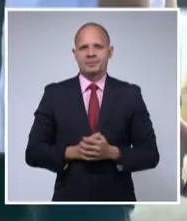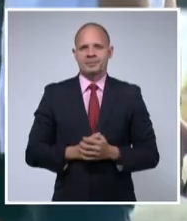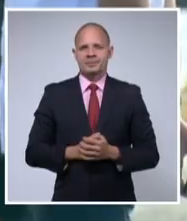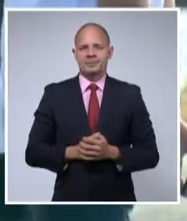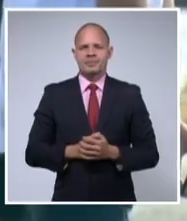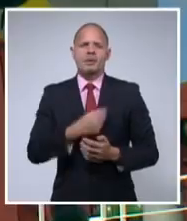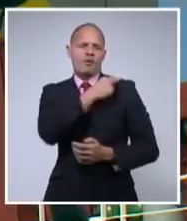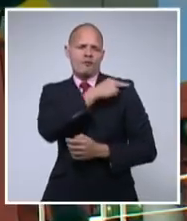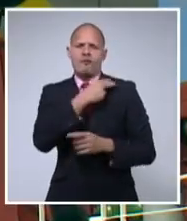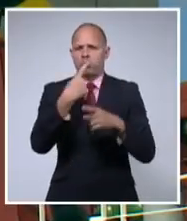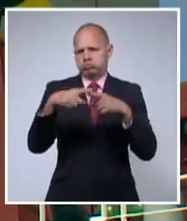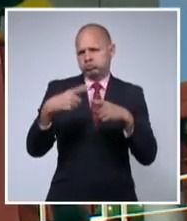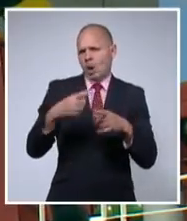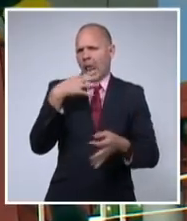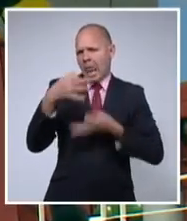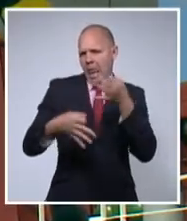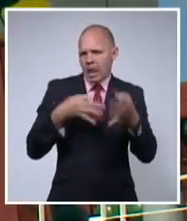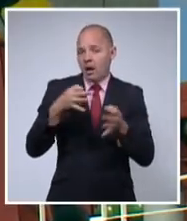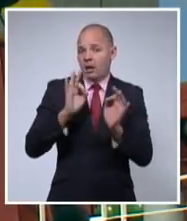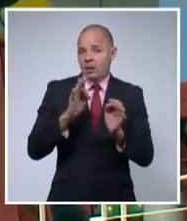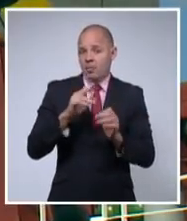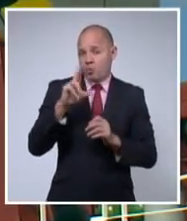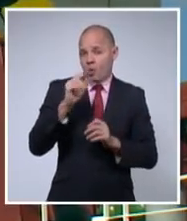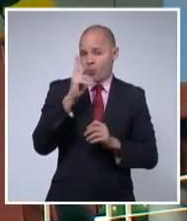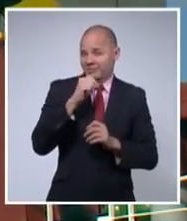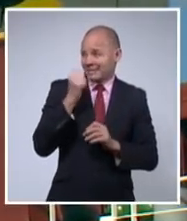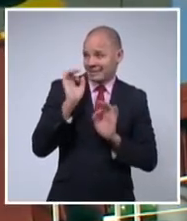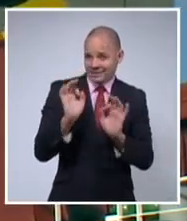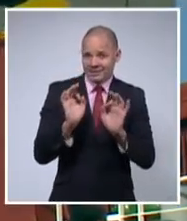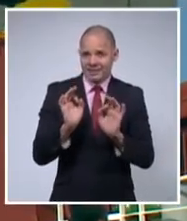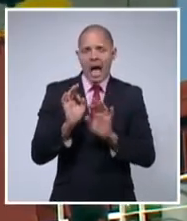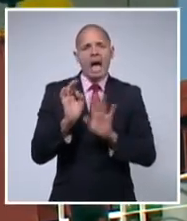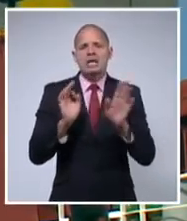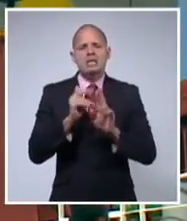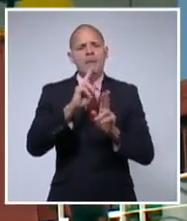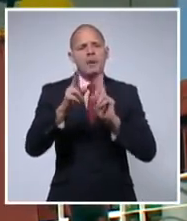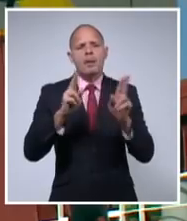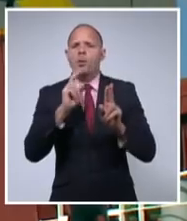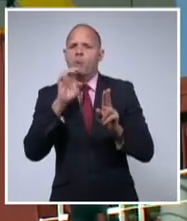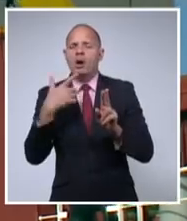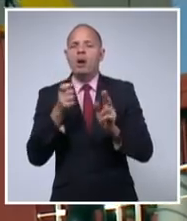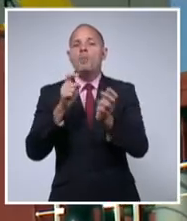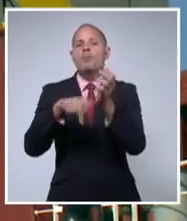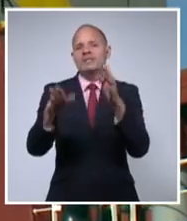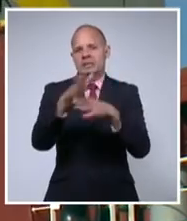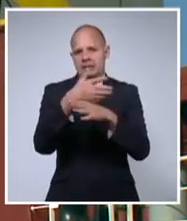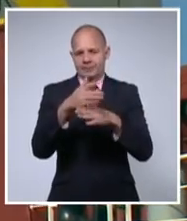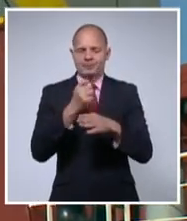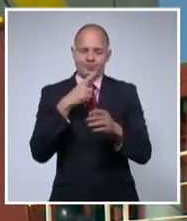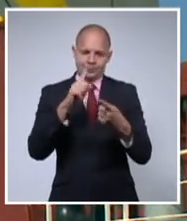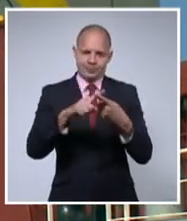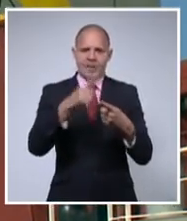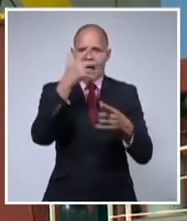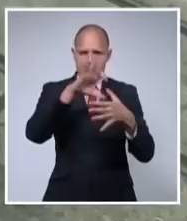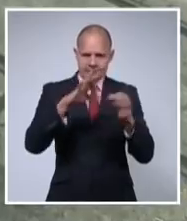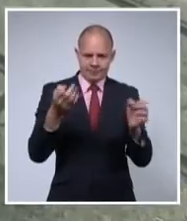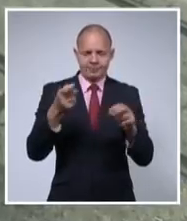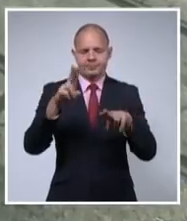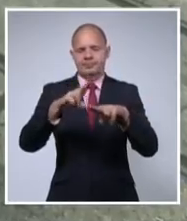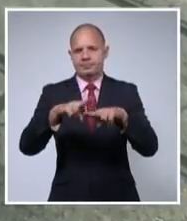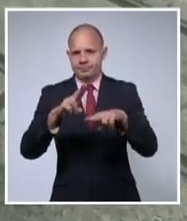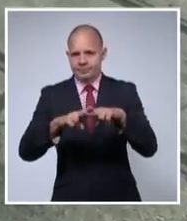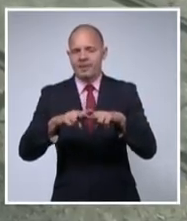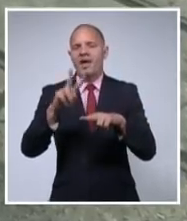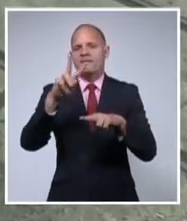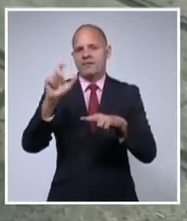explicaron que las nuevas locomotoras han sido asignadas a las provincias de Artemisa, La Habana,